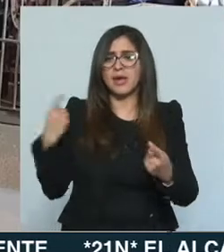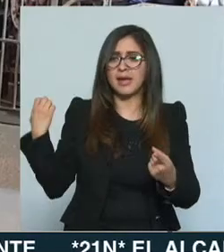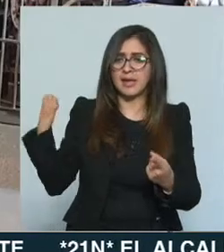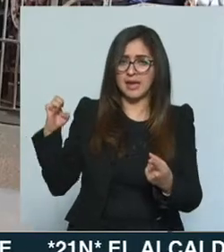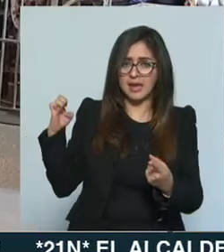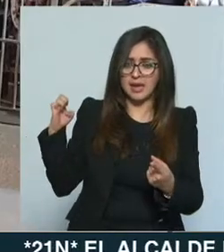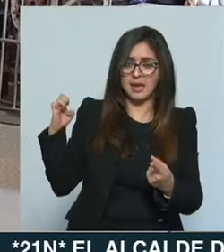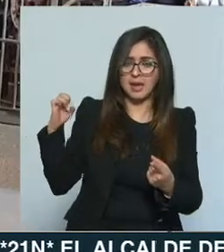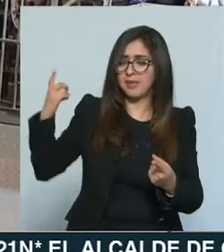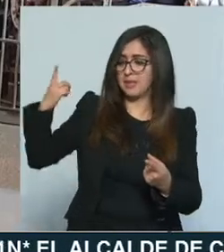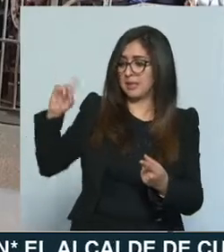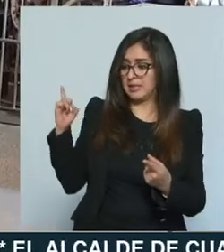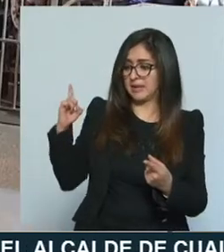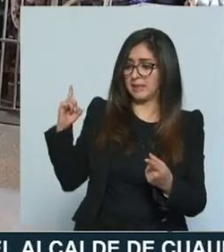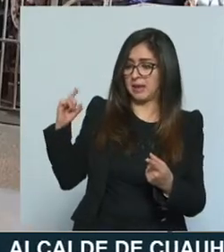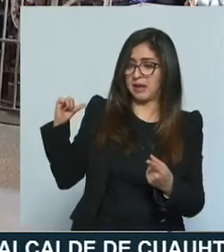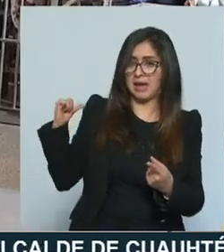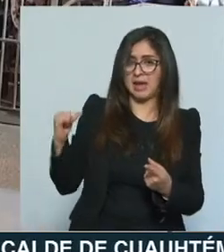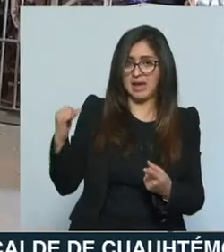de diciembre a enero,